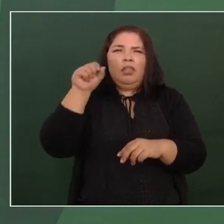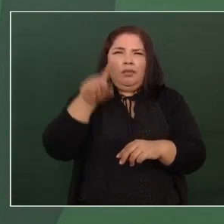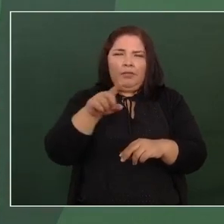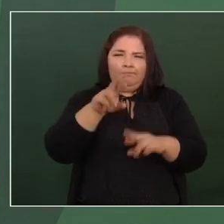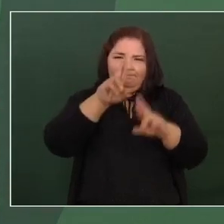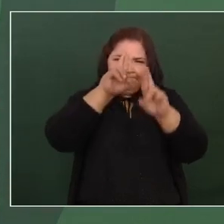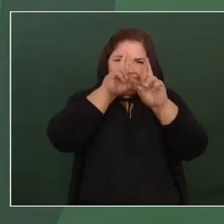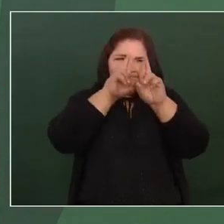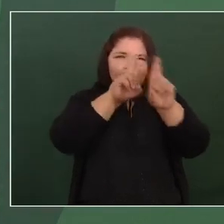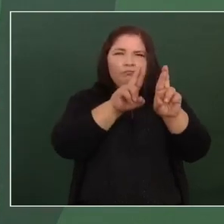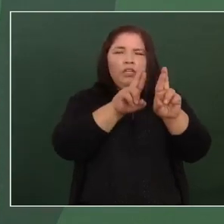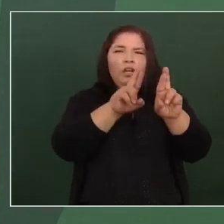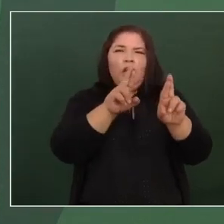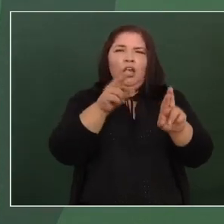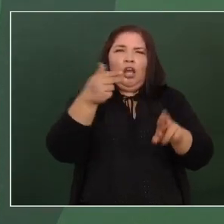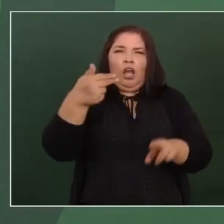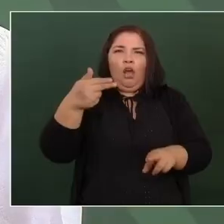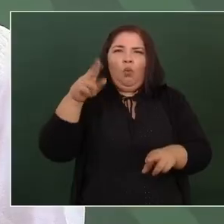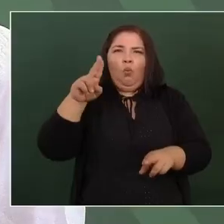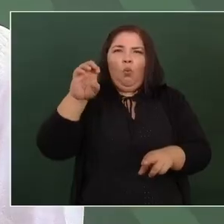reconoció a Huerta,